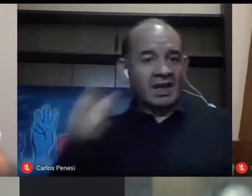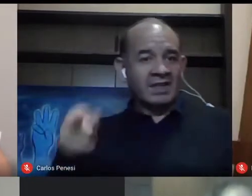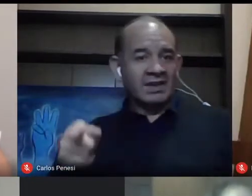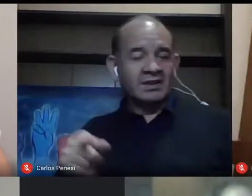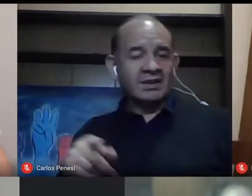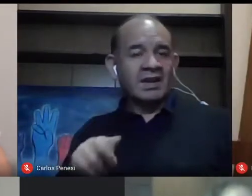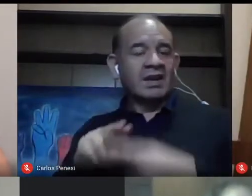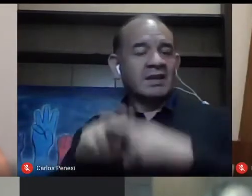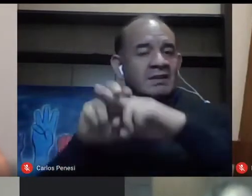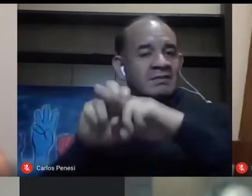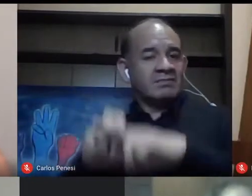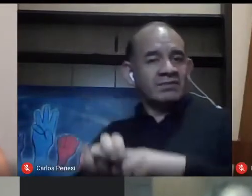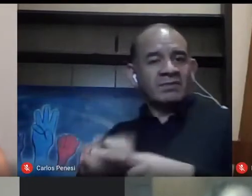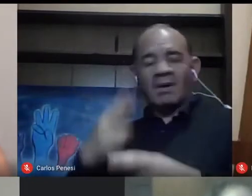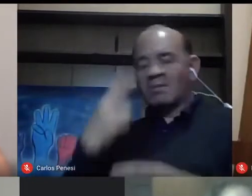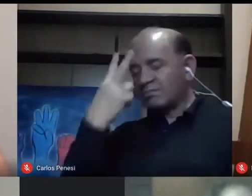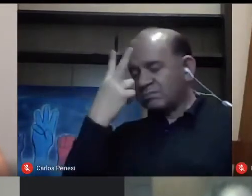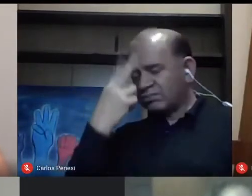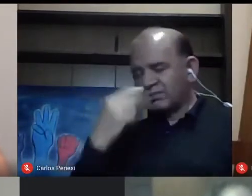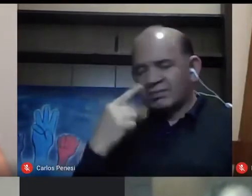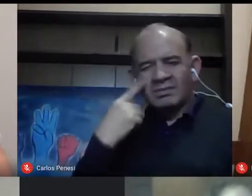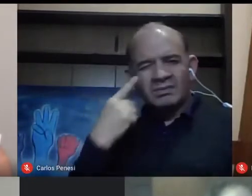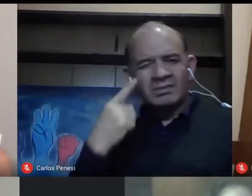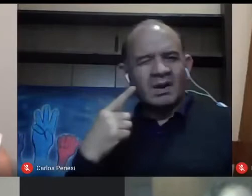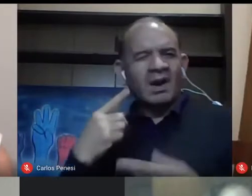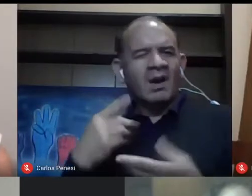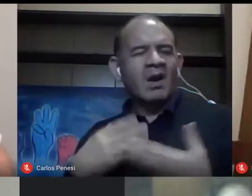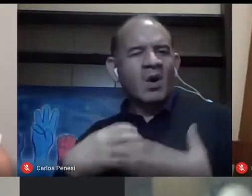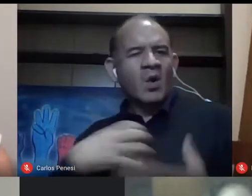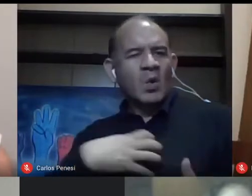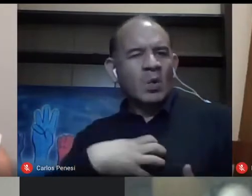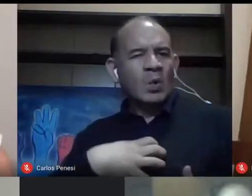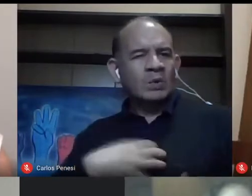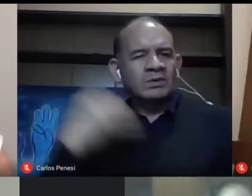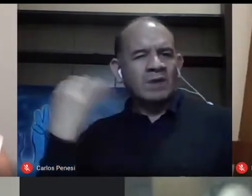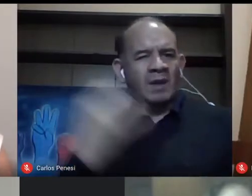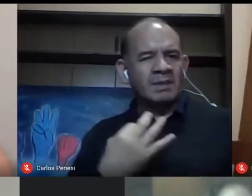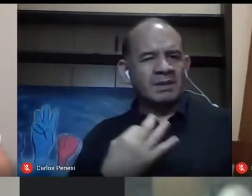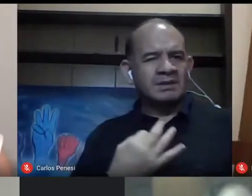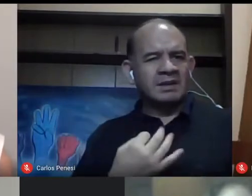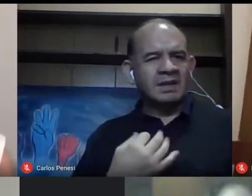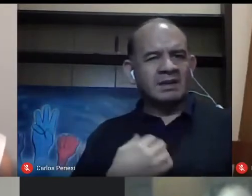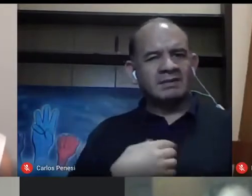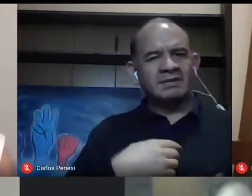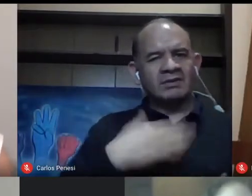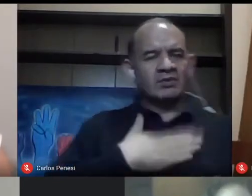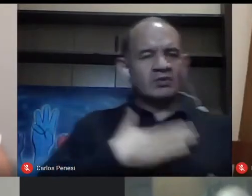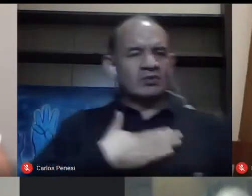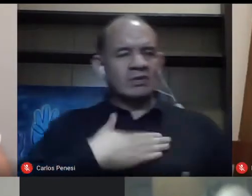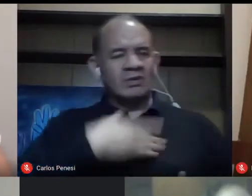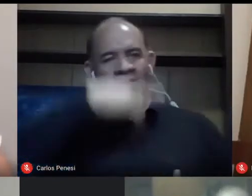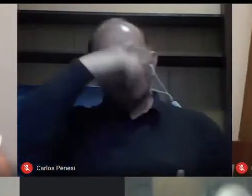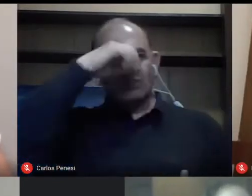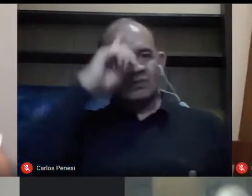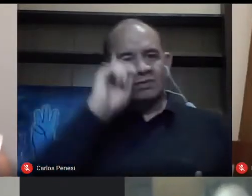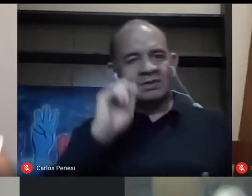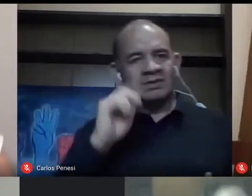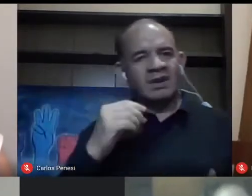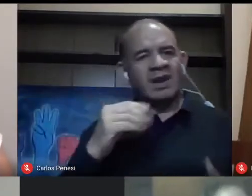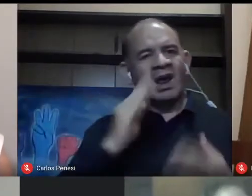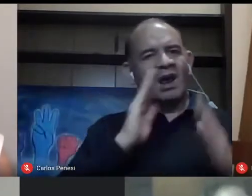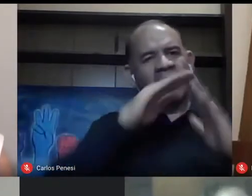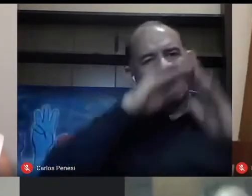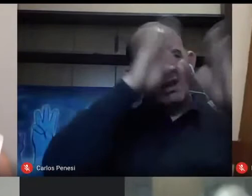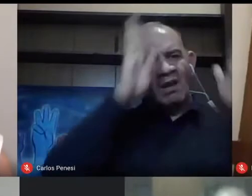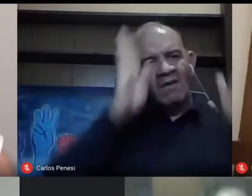pico, pero también el Tratado de Marrakech nos lleva a nosotros a replantearnos algunas cuestiones, investigar y